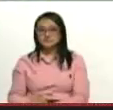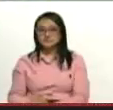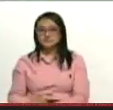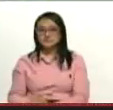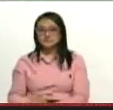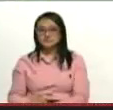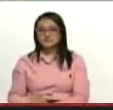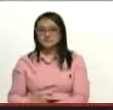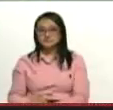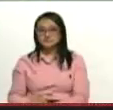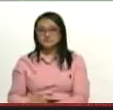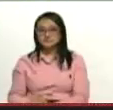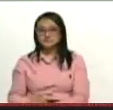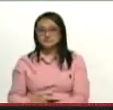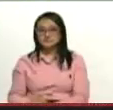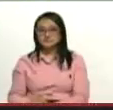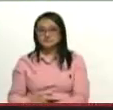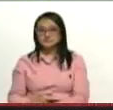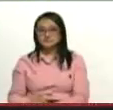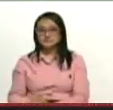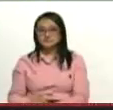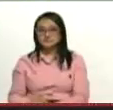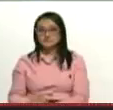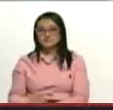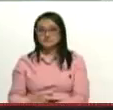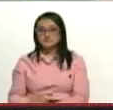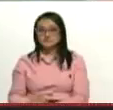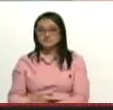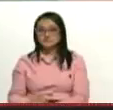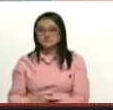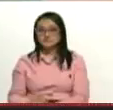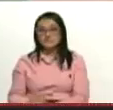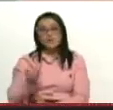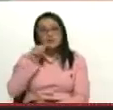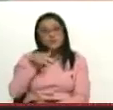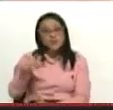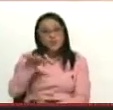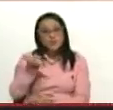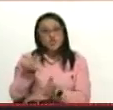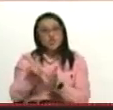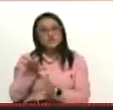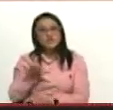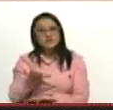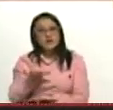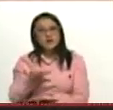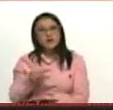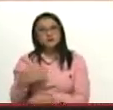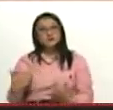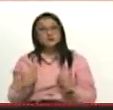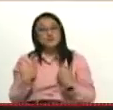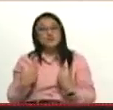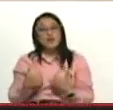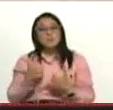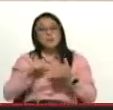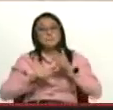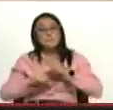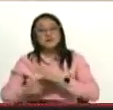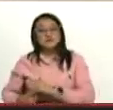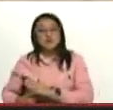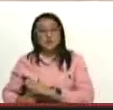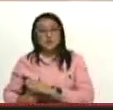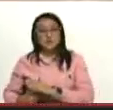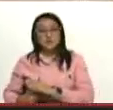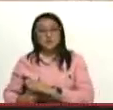la ubicación de nuestros pueblos tienen más sufre más presión